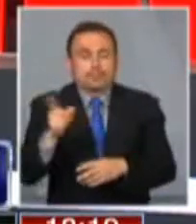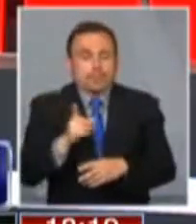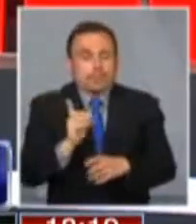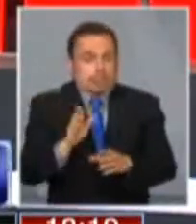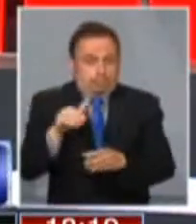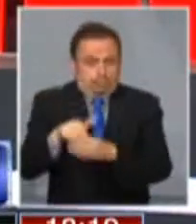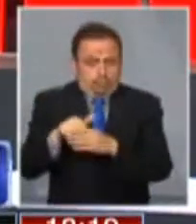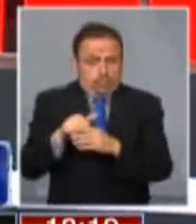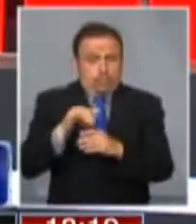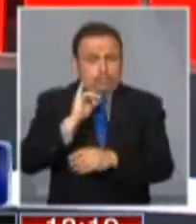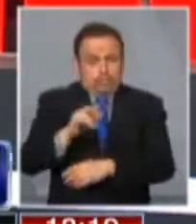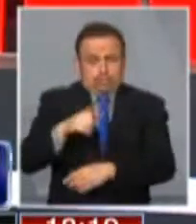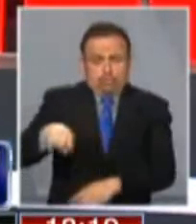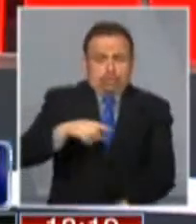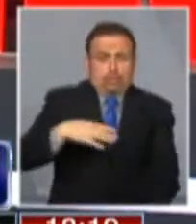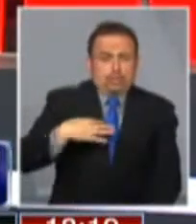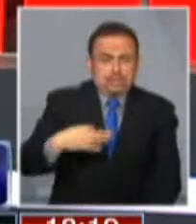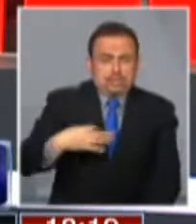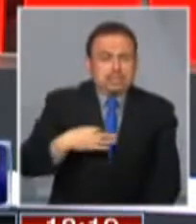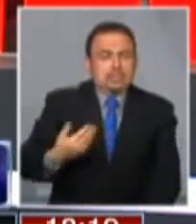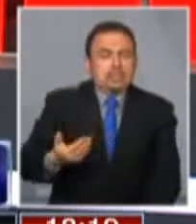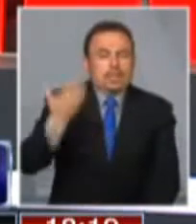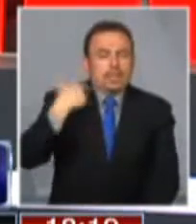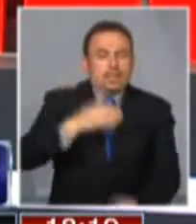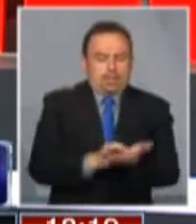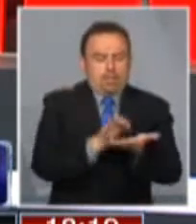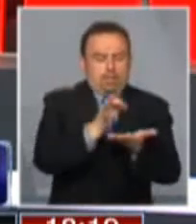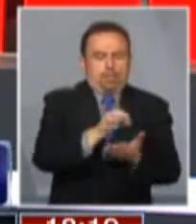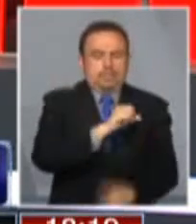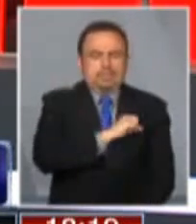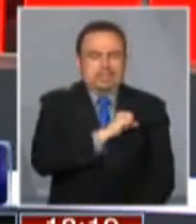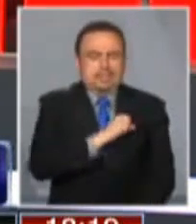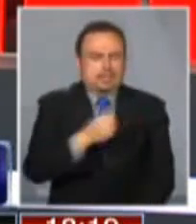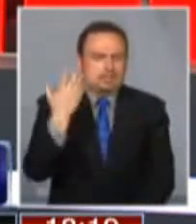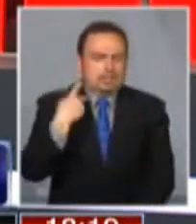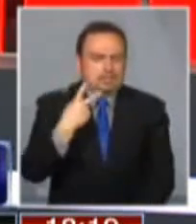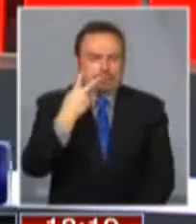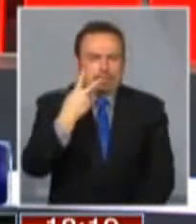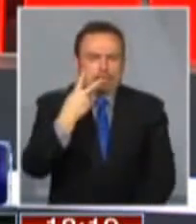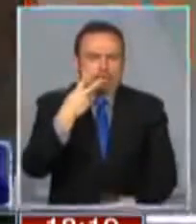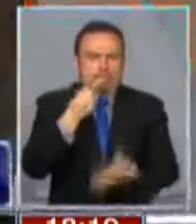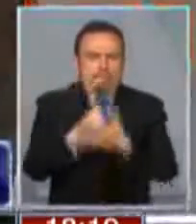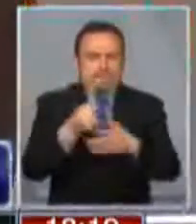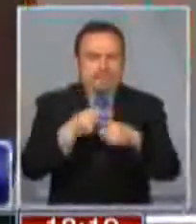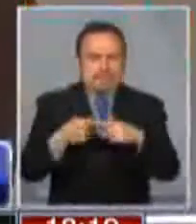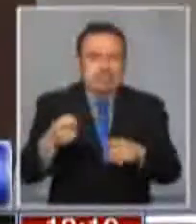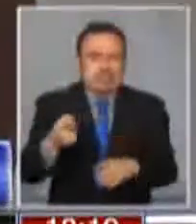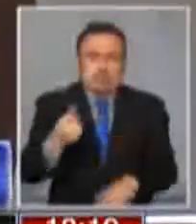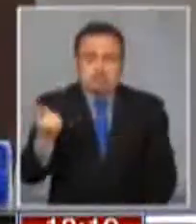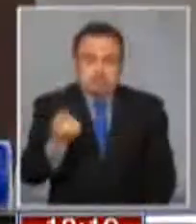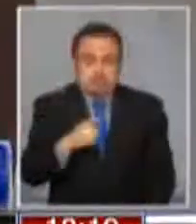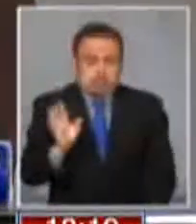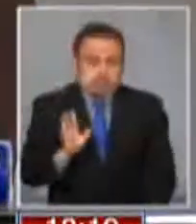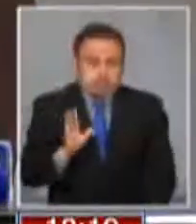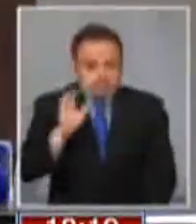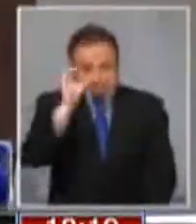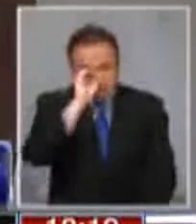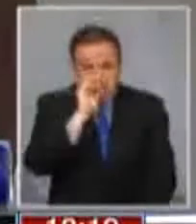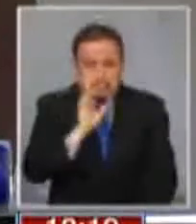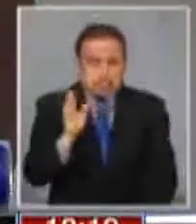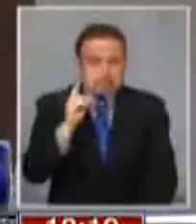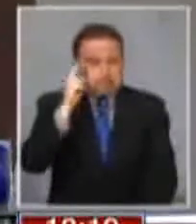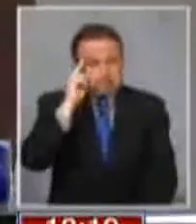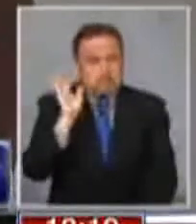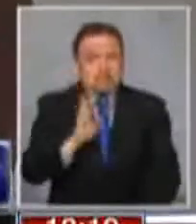votación ciudadana como lo que se realizó en la comuna de Santiago hace dos fines de semana atrás? Bueno, nos parecería mucho